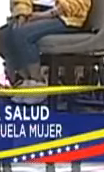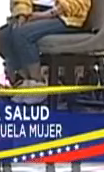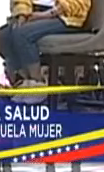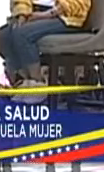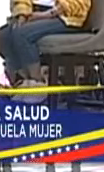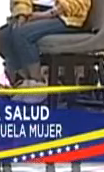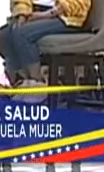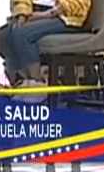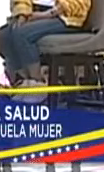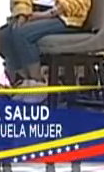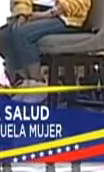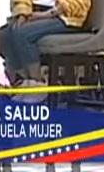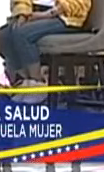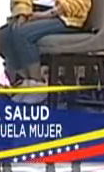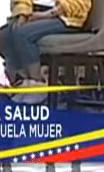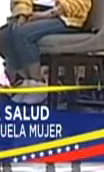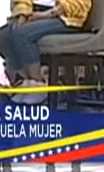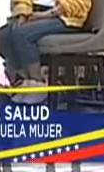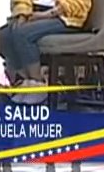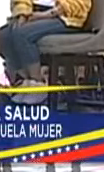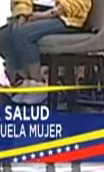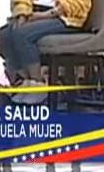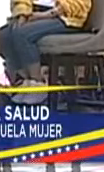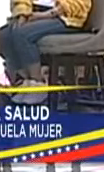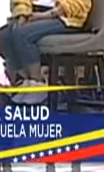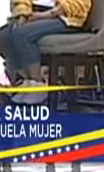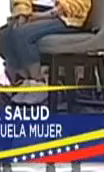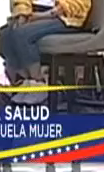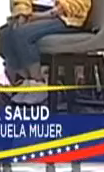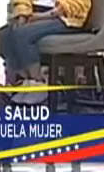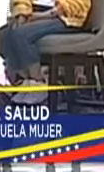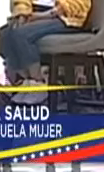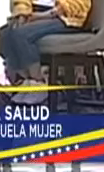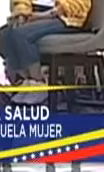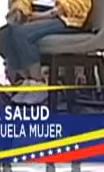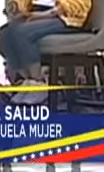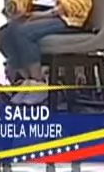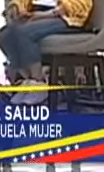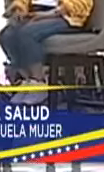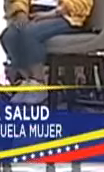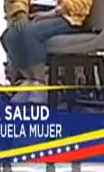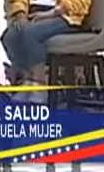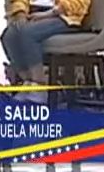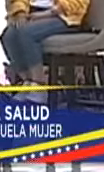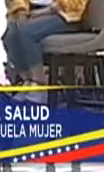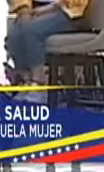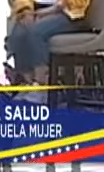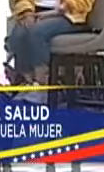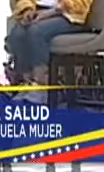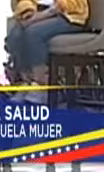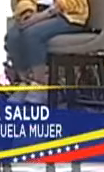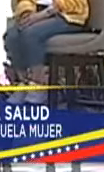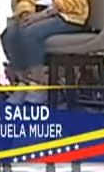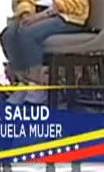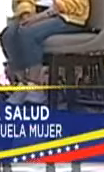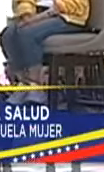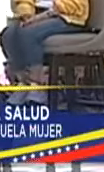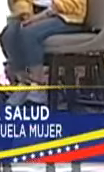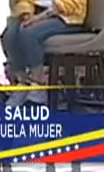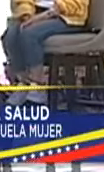y la protección y el apoyo amoroso, pues. Viernes de gran